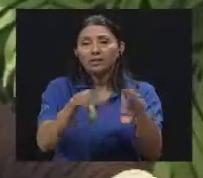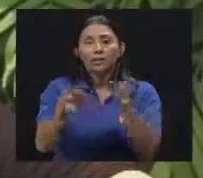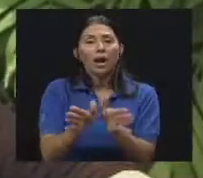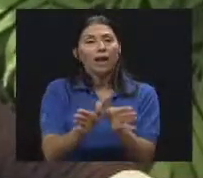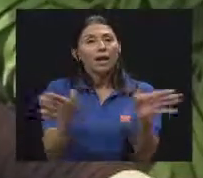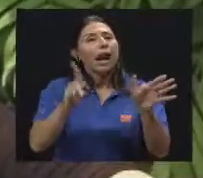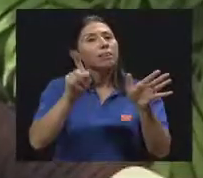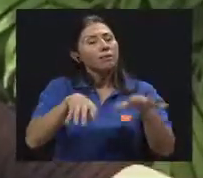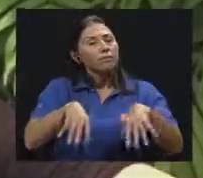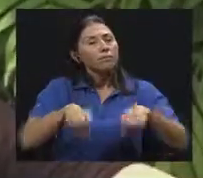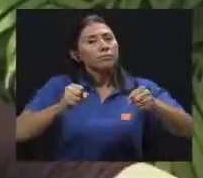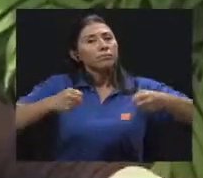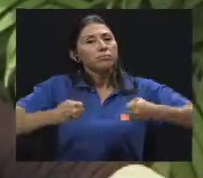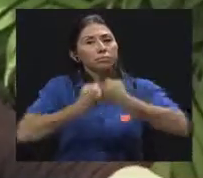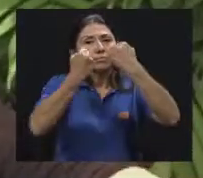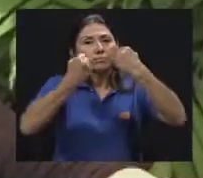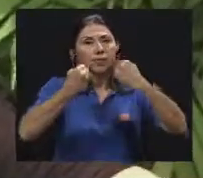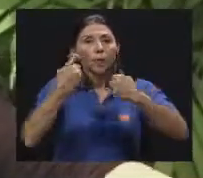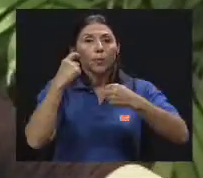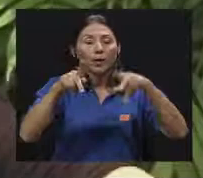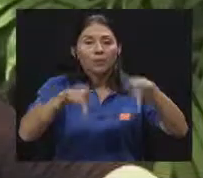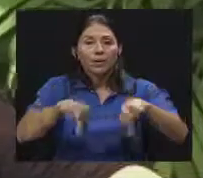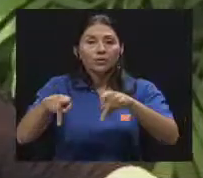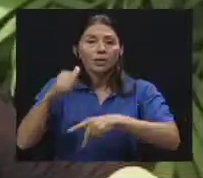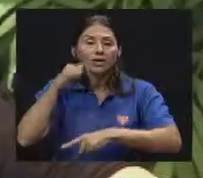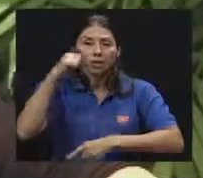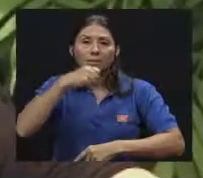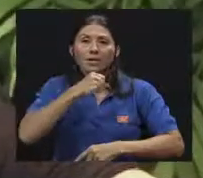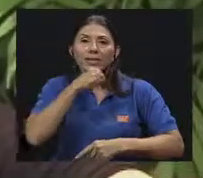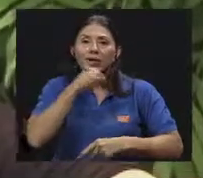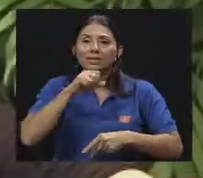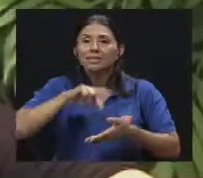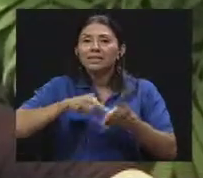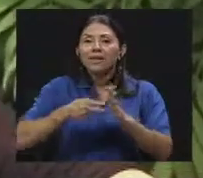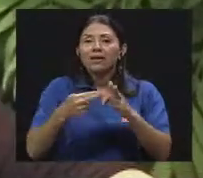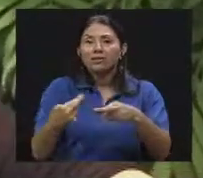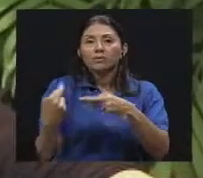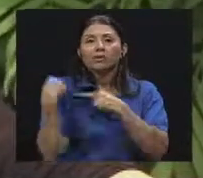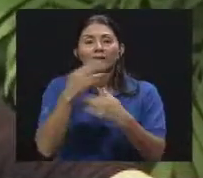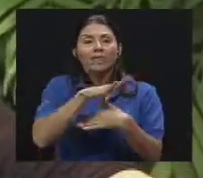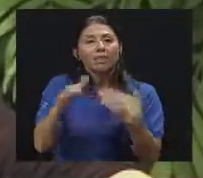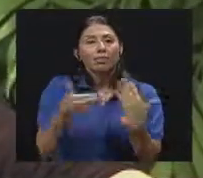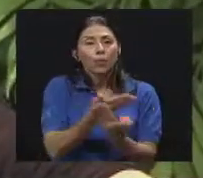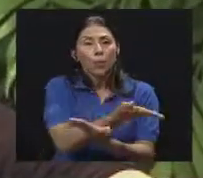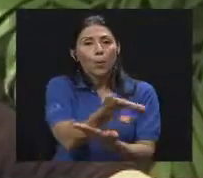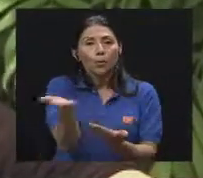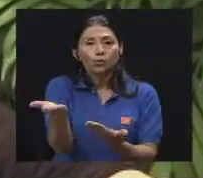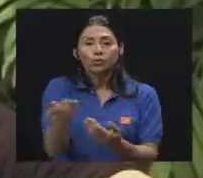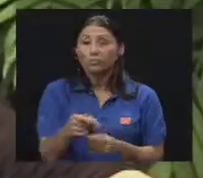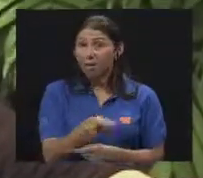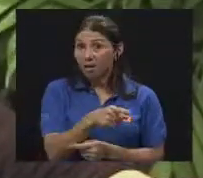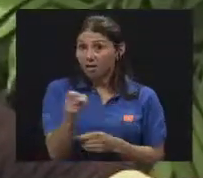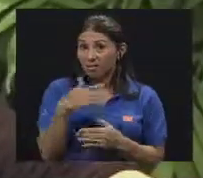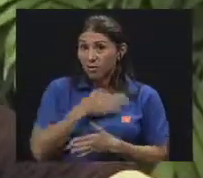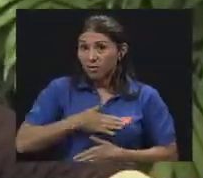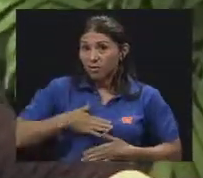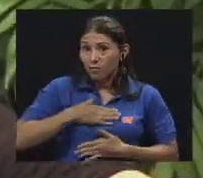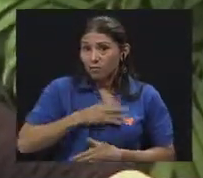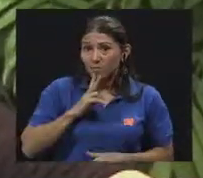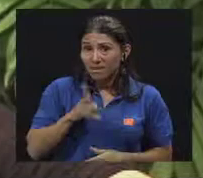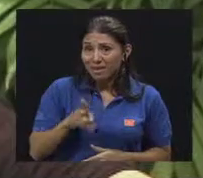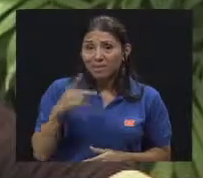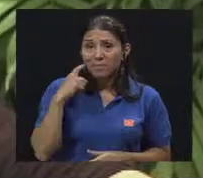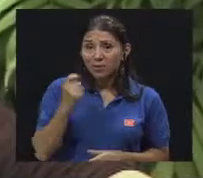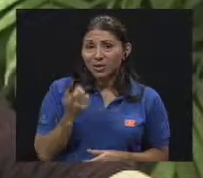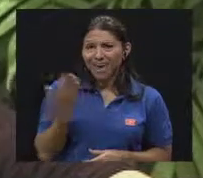general, ¿verdad? Porque los adultos mayores son responsabilidad de todos. ¿Y cuánto lo disfrutan, verdad, María del Mar? Porque en el corte